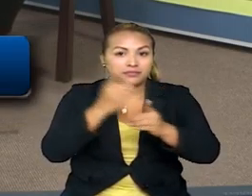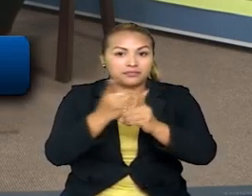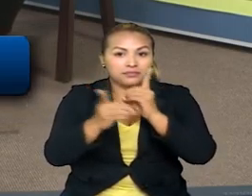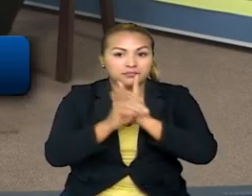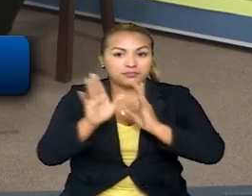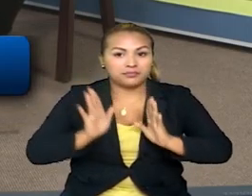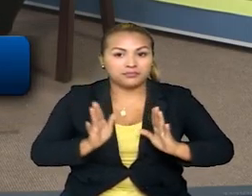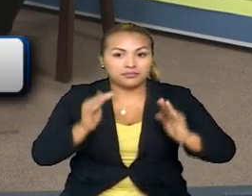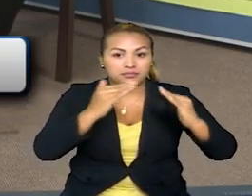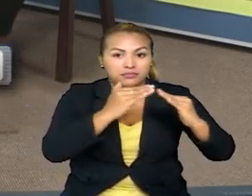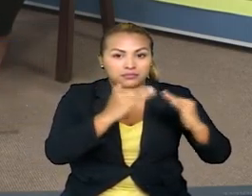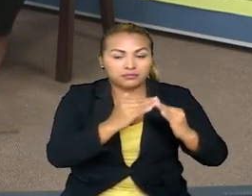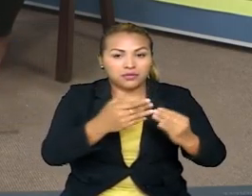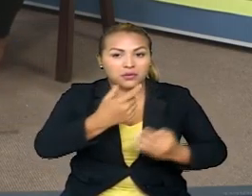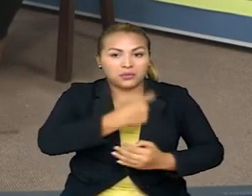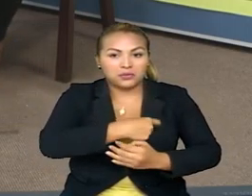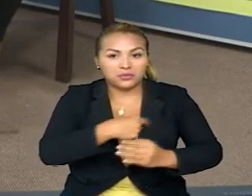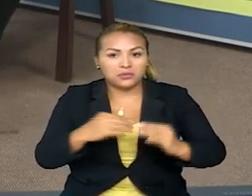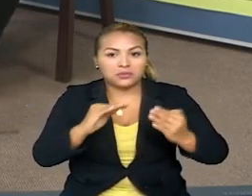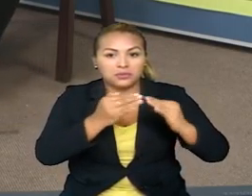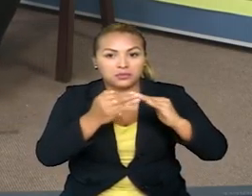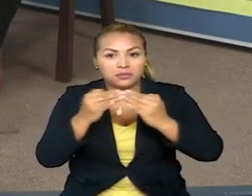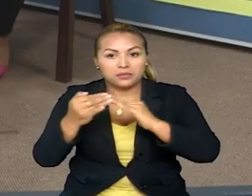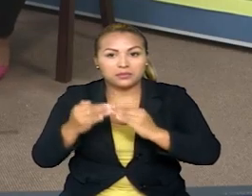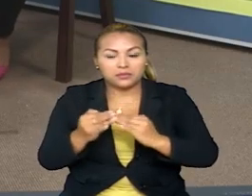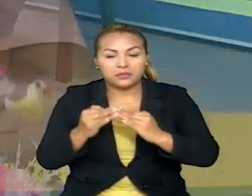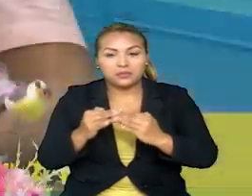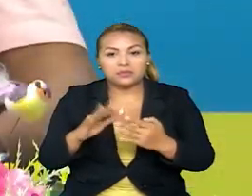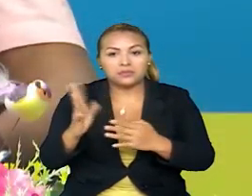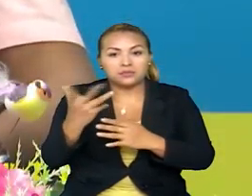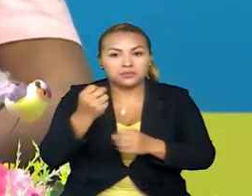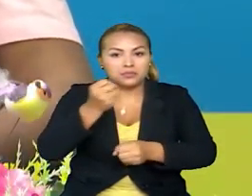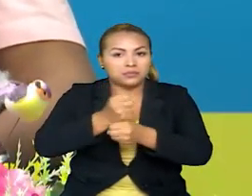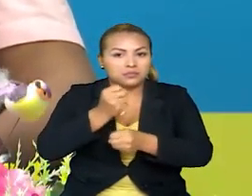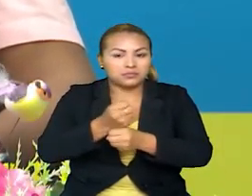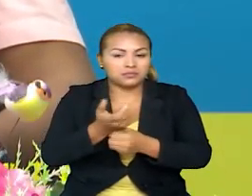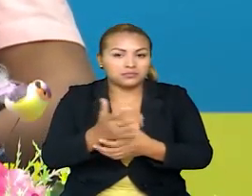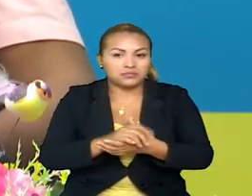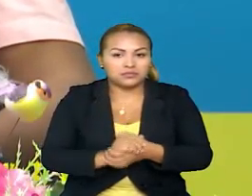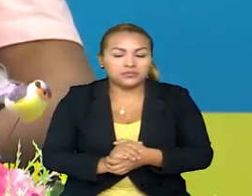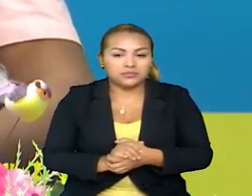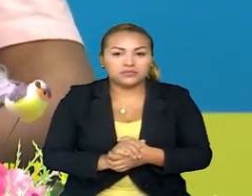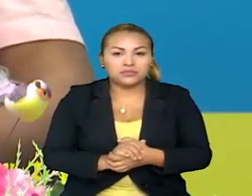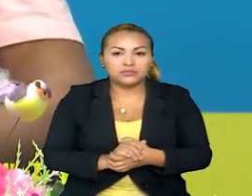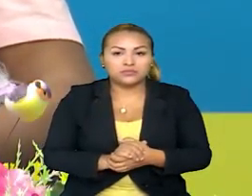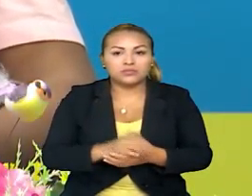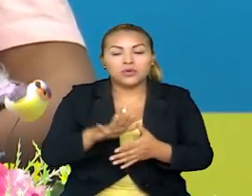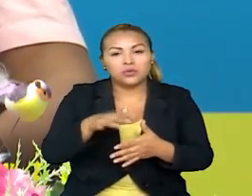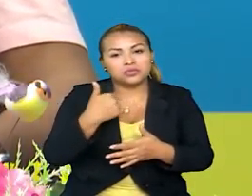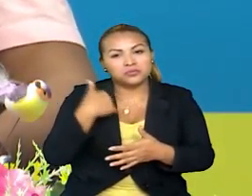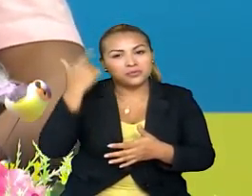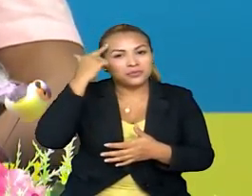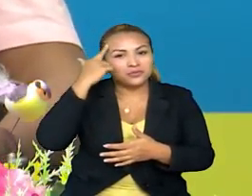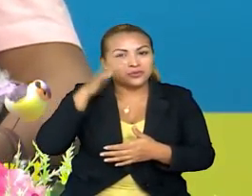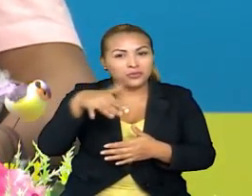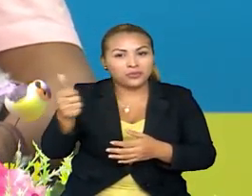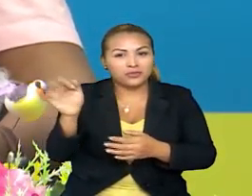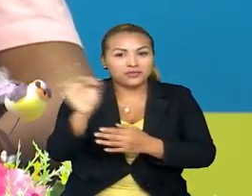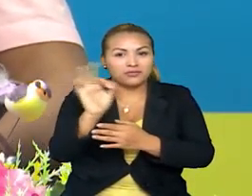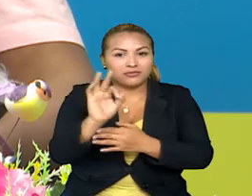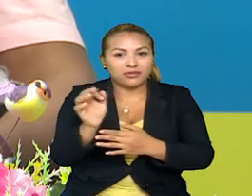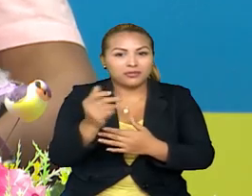hogar en nuestra comunidad en la escuela y el trabajo yo creo que otro estilo saludable también es